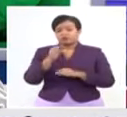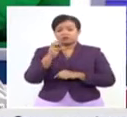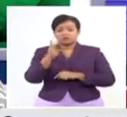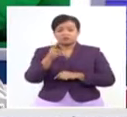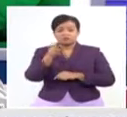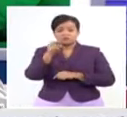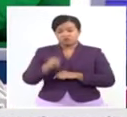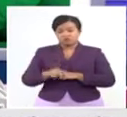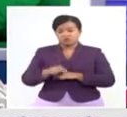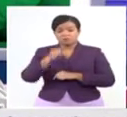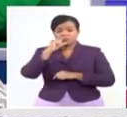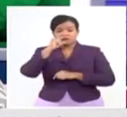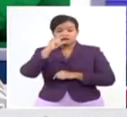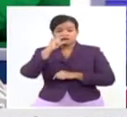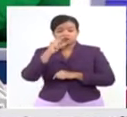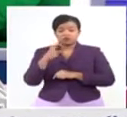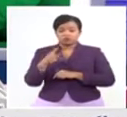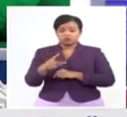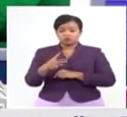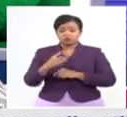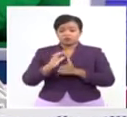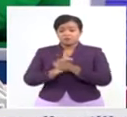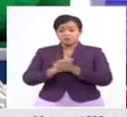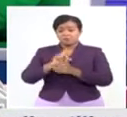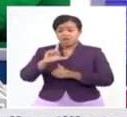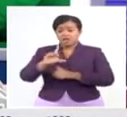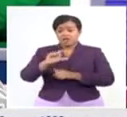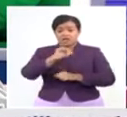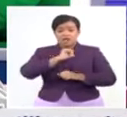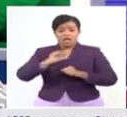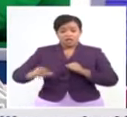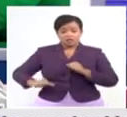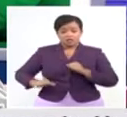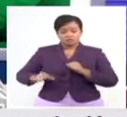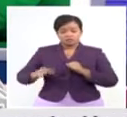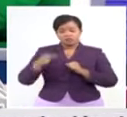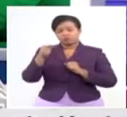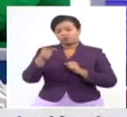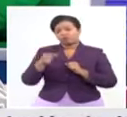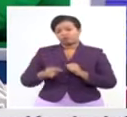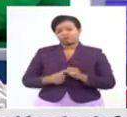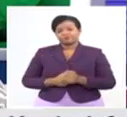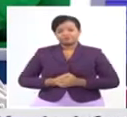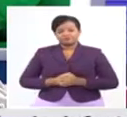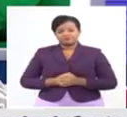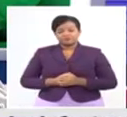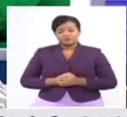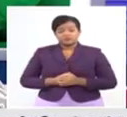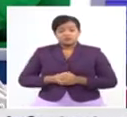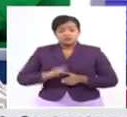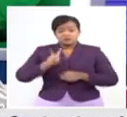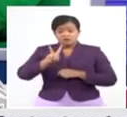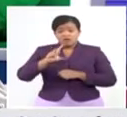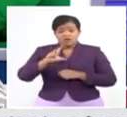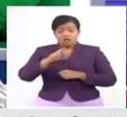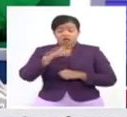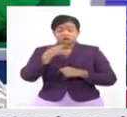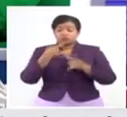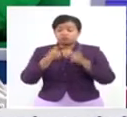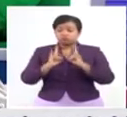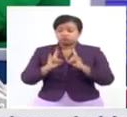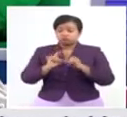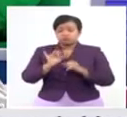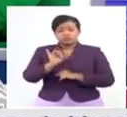Bauta 2, de Mariel y Alquízar, un fallecido de cada uno. En Villa Clara fallecen 7 personas.